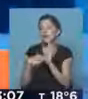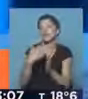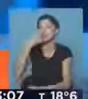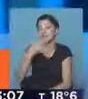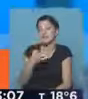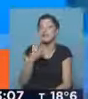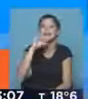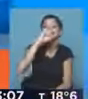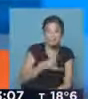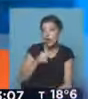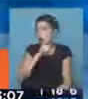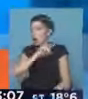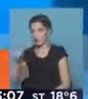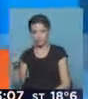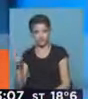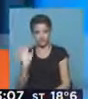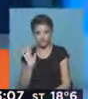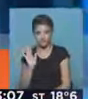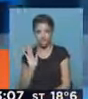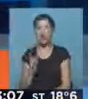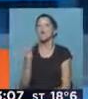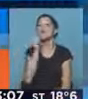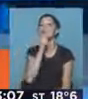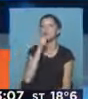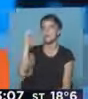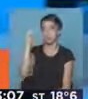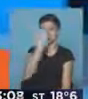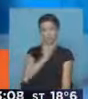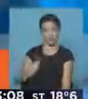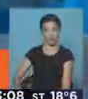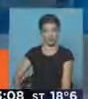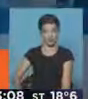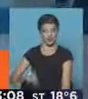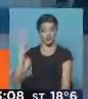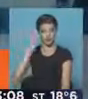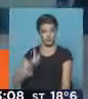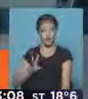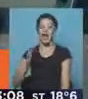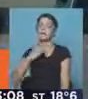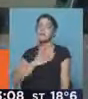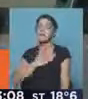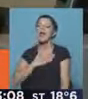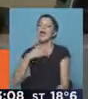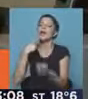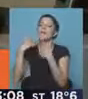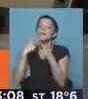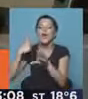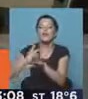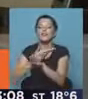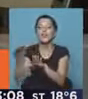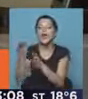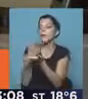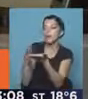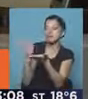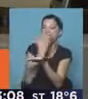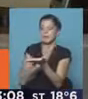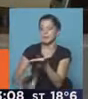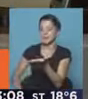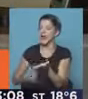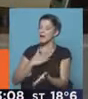Lo mismo respecto a un gobierno como el de Maduro en Venezuela. A mí los plebiscitos revocatorios no me gustan porque me parece que